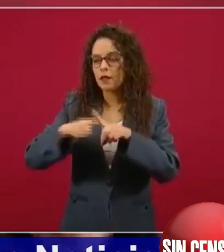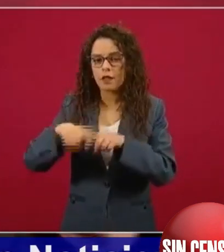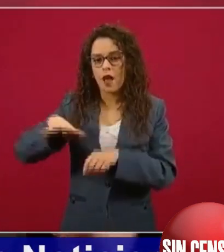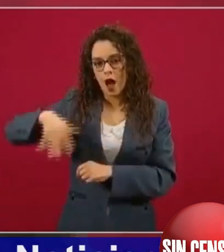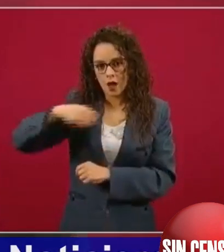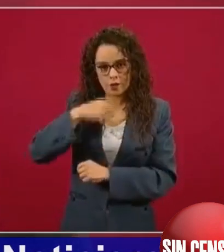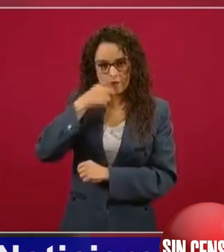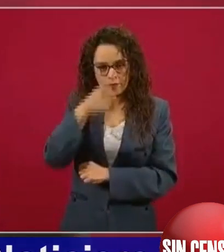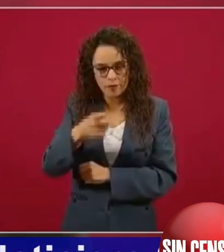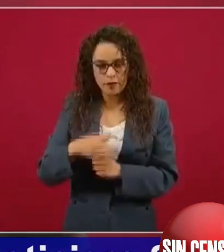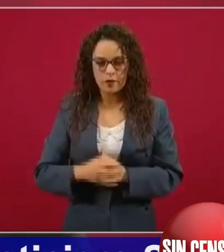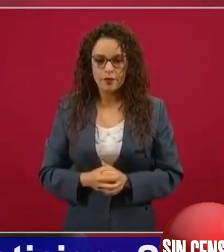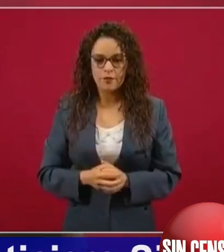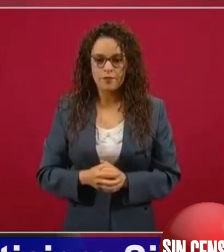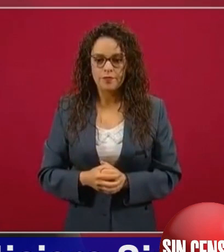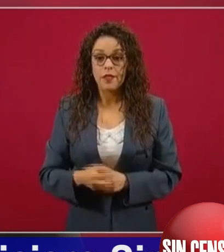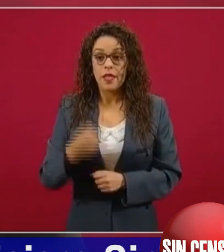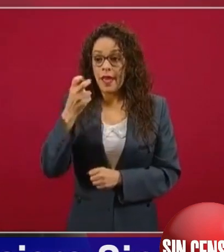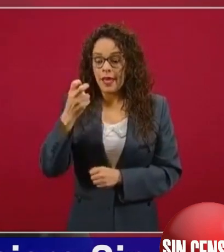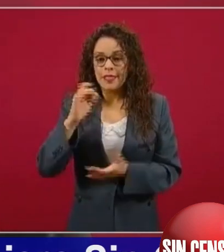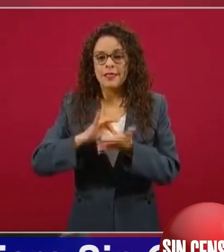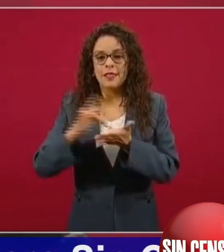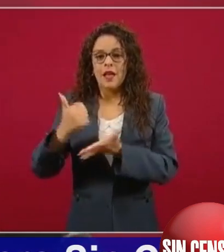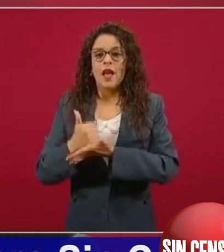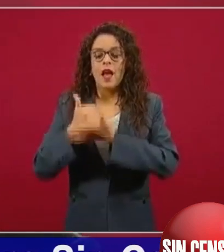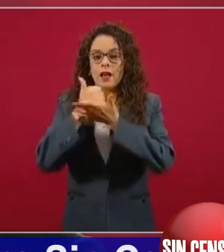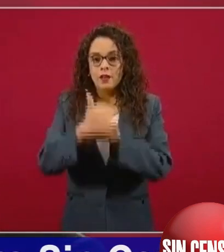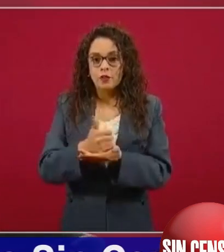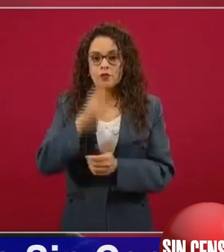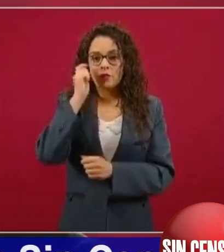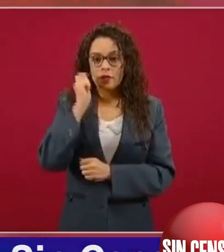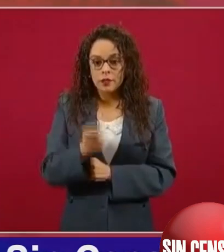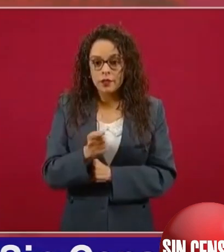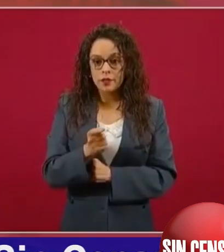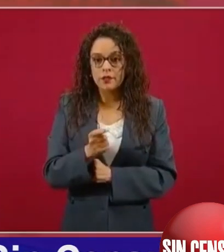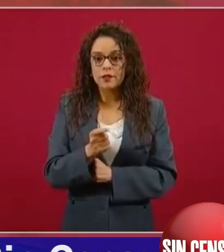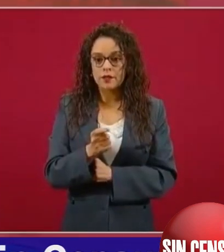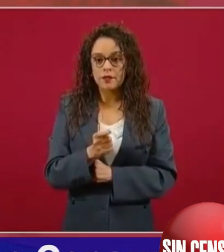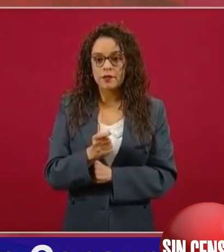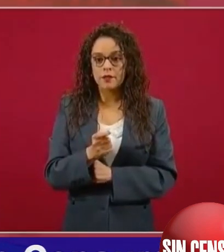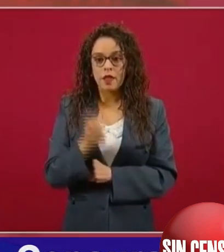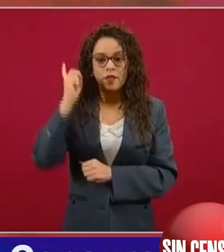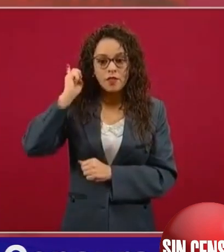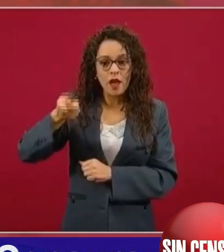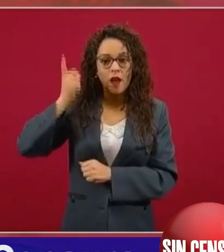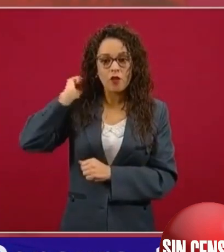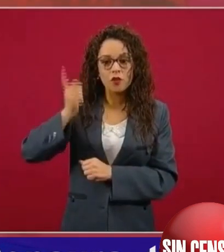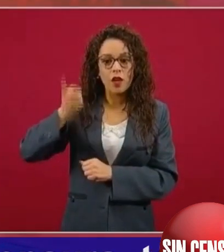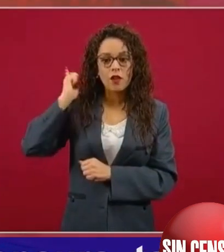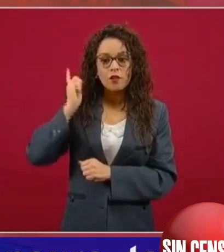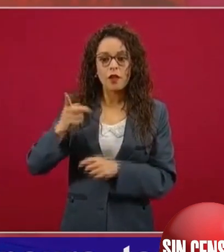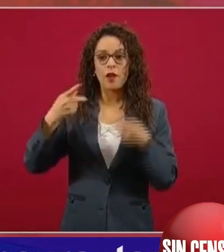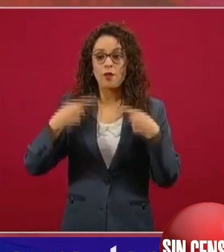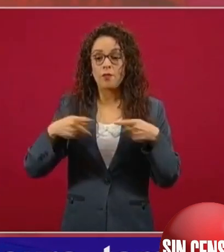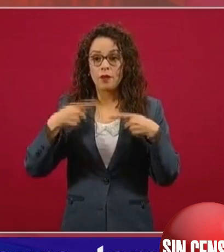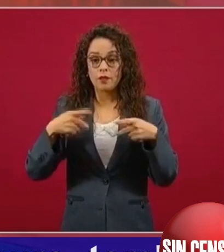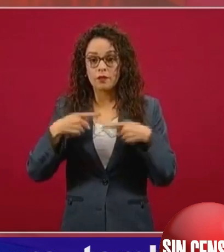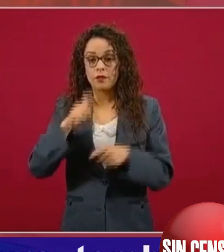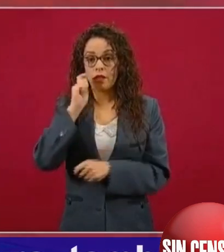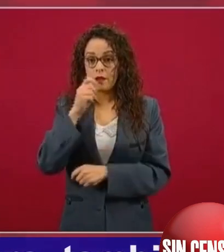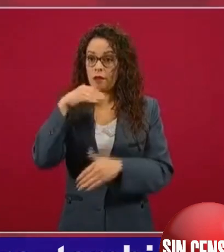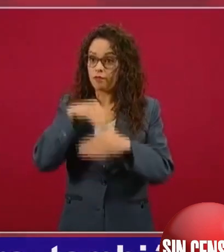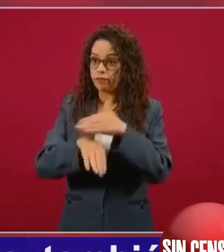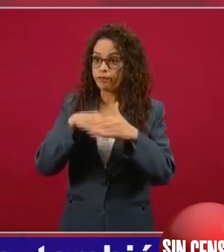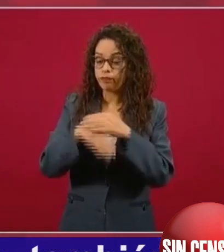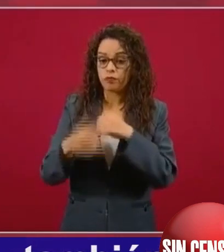lo que logró aplanar la curva, esto es lo que logró que la cantidad de casos diarios y de hospitalizaciones diarias y de defunciones